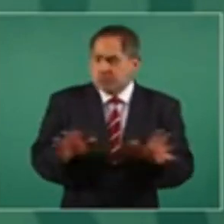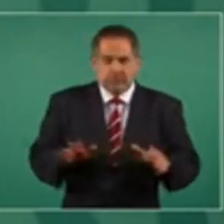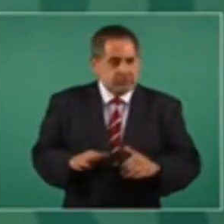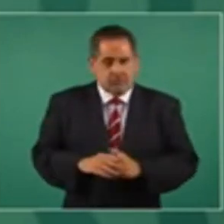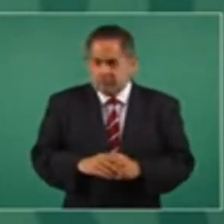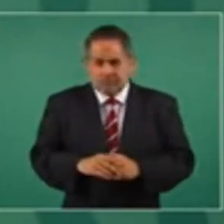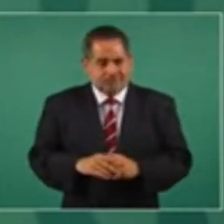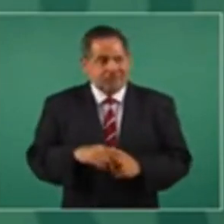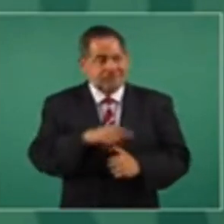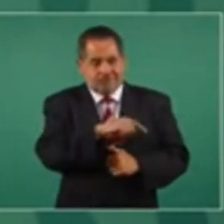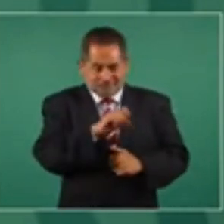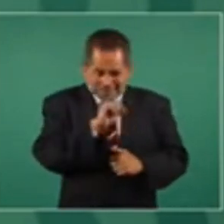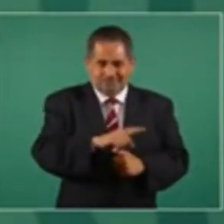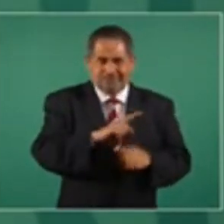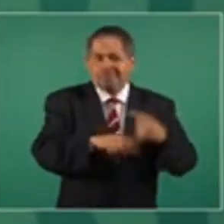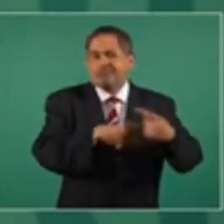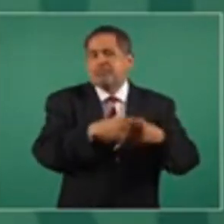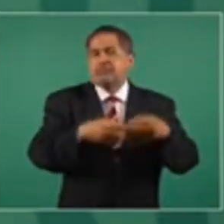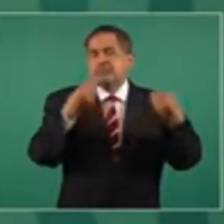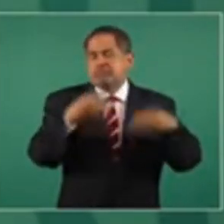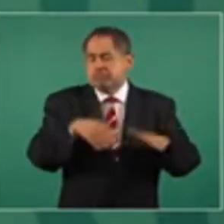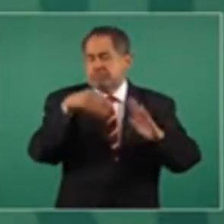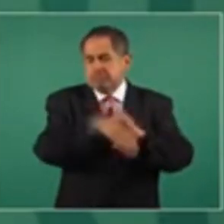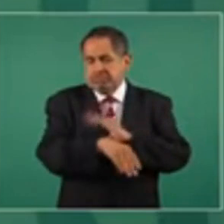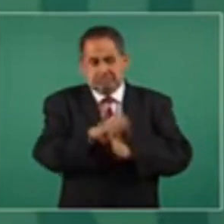porque les va a afectar.